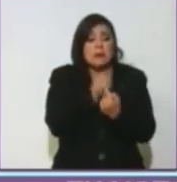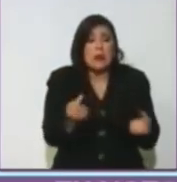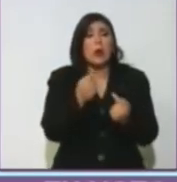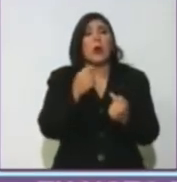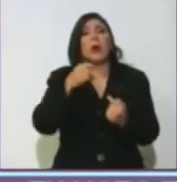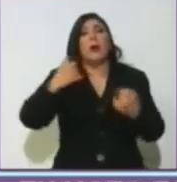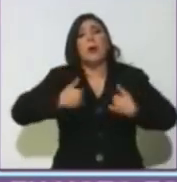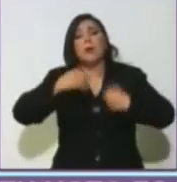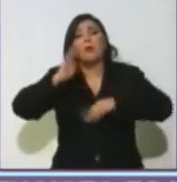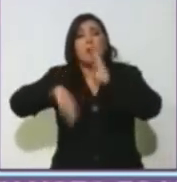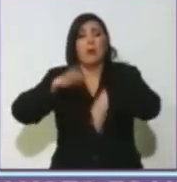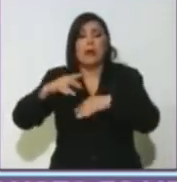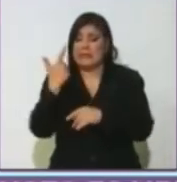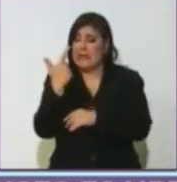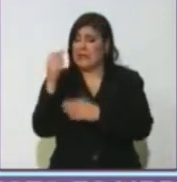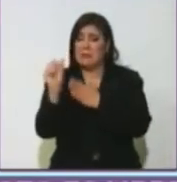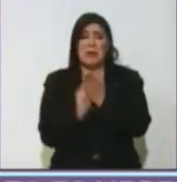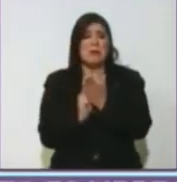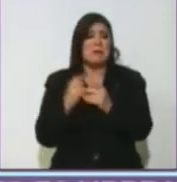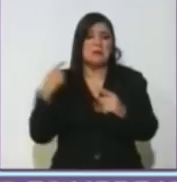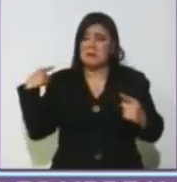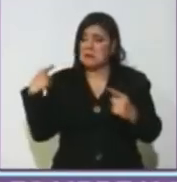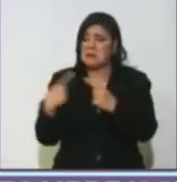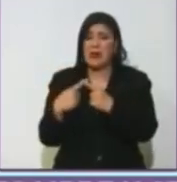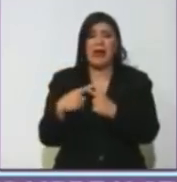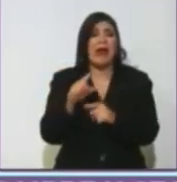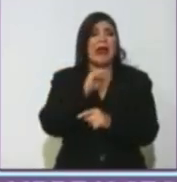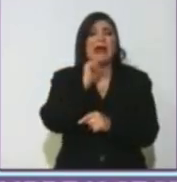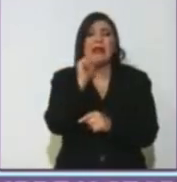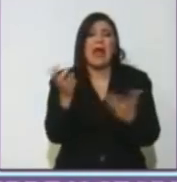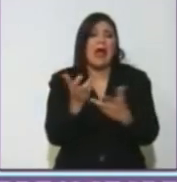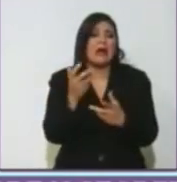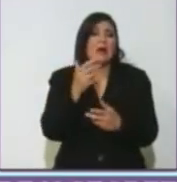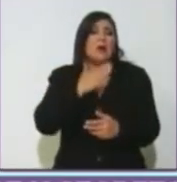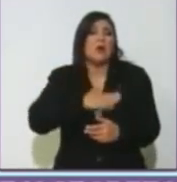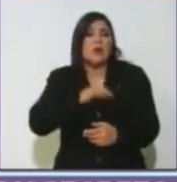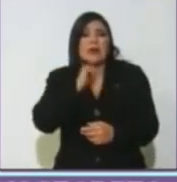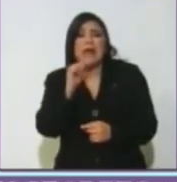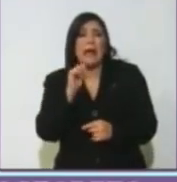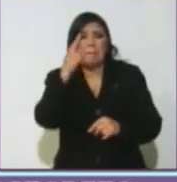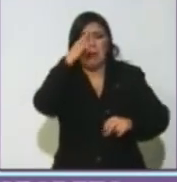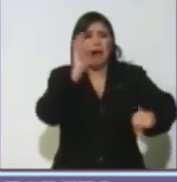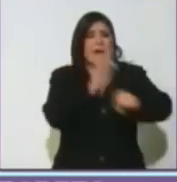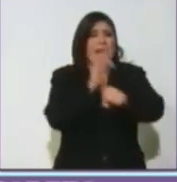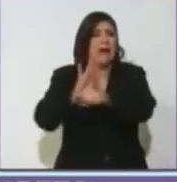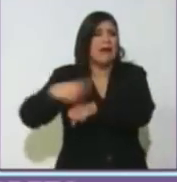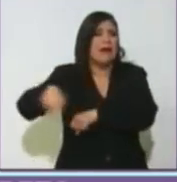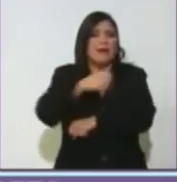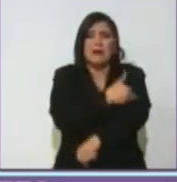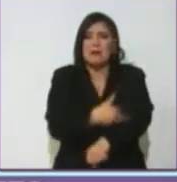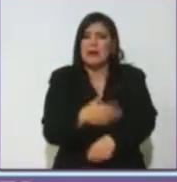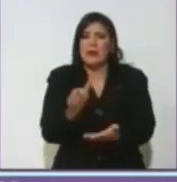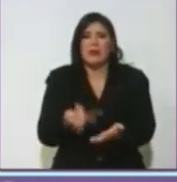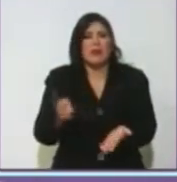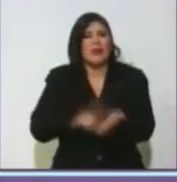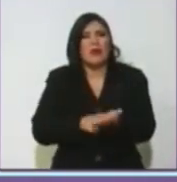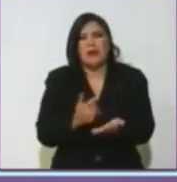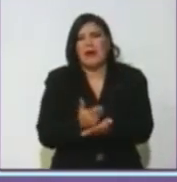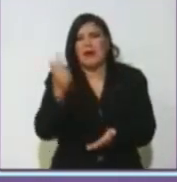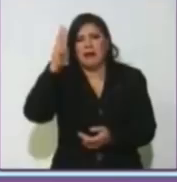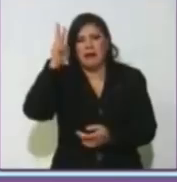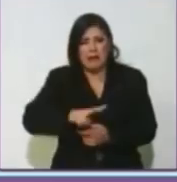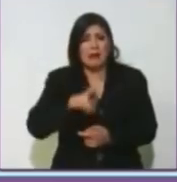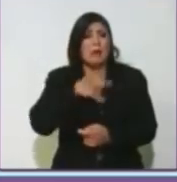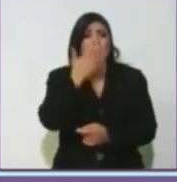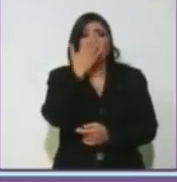jóvenes casi siete meses y nadie ha hecho justicia un doble agravio para estas familias porque además de que no han tenido respuesta